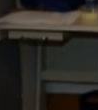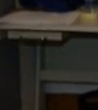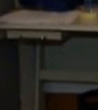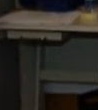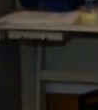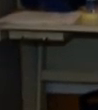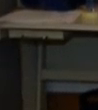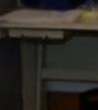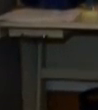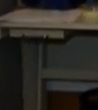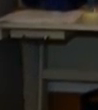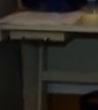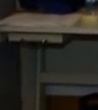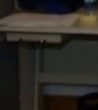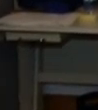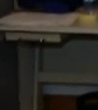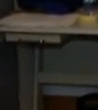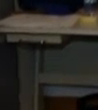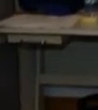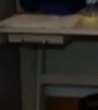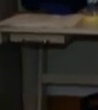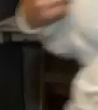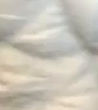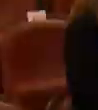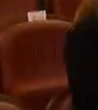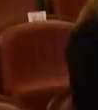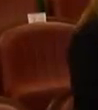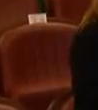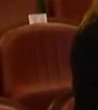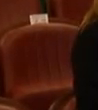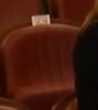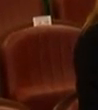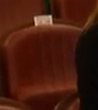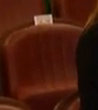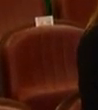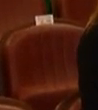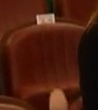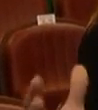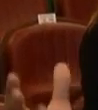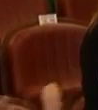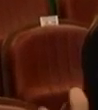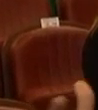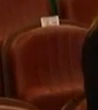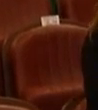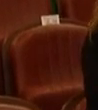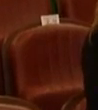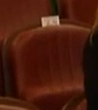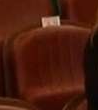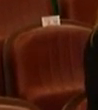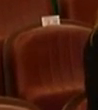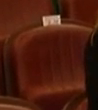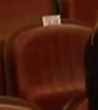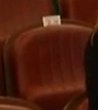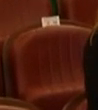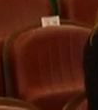la organización estaba bien hecha, que al fin y al cabo era nuestra práctica. Hemos formado parte de lo que queremos que